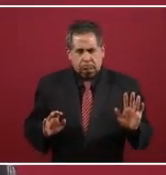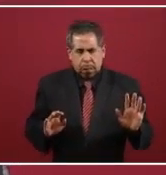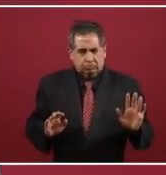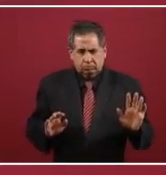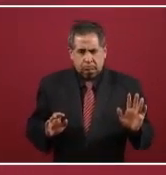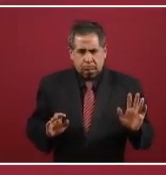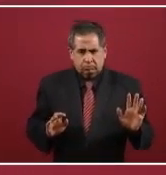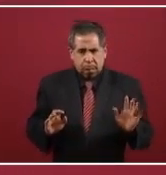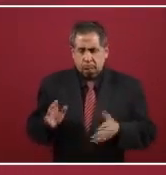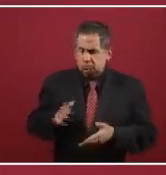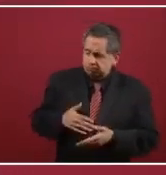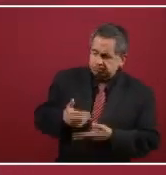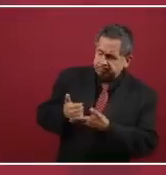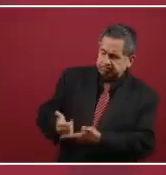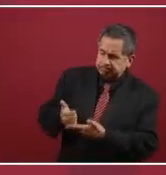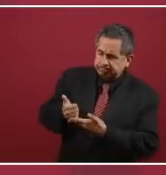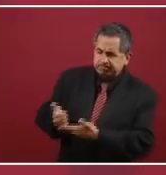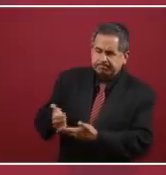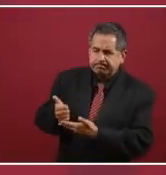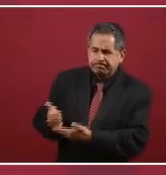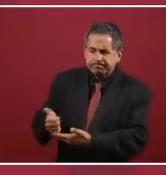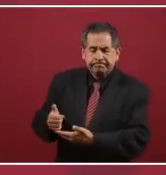Lo que estamos haciendo es ayudando